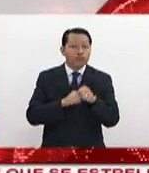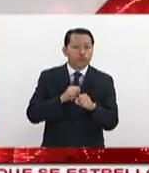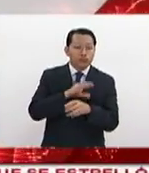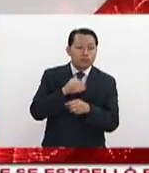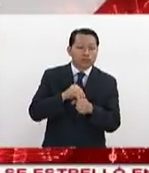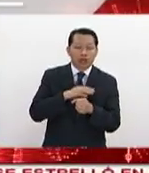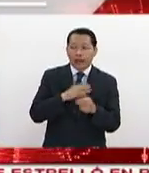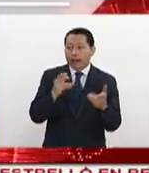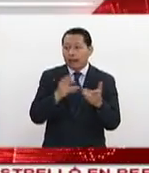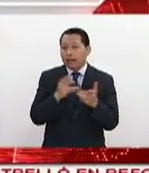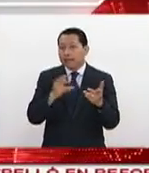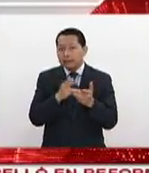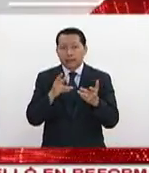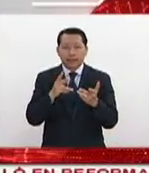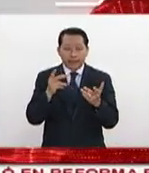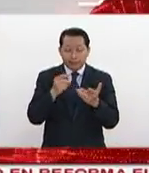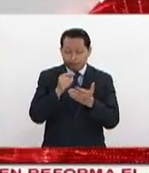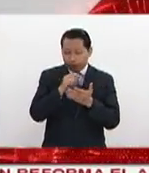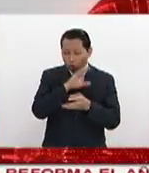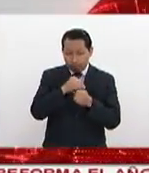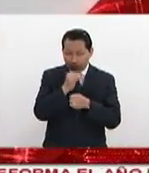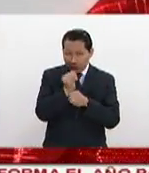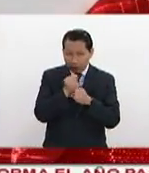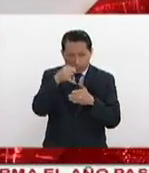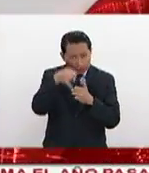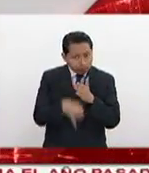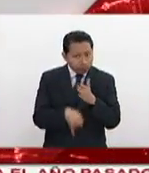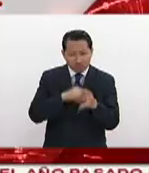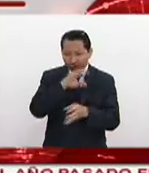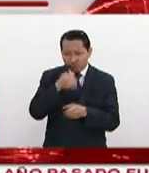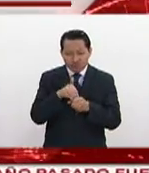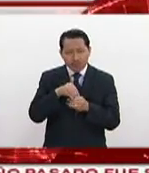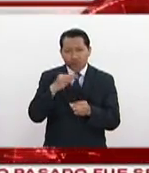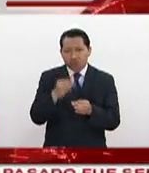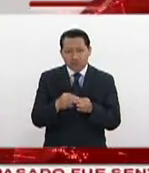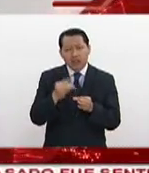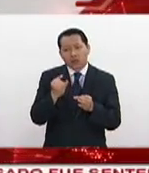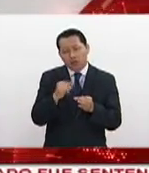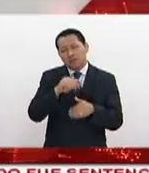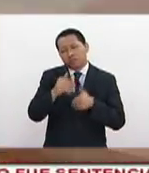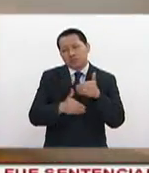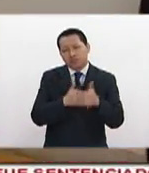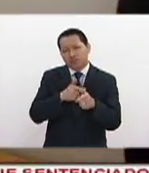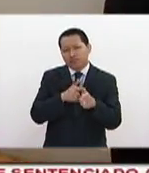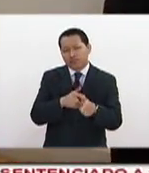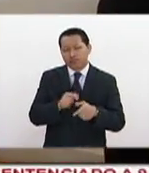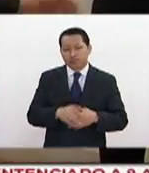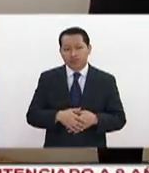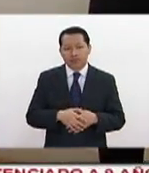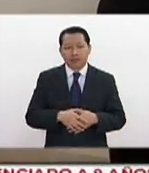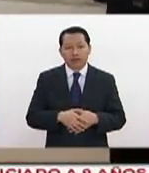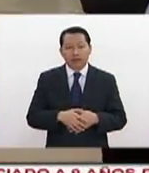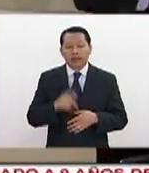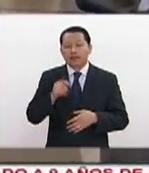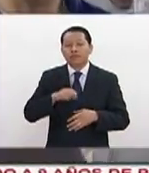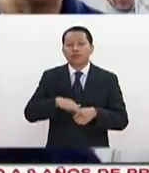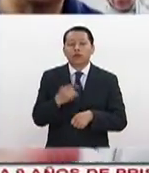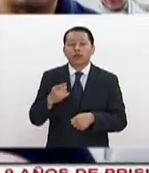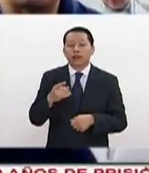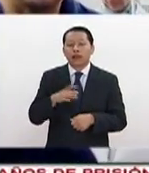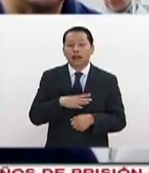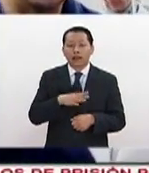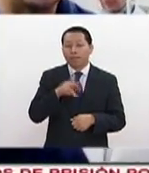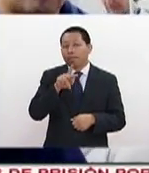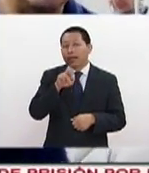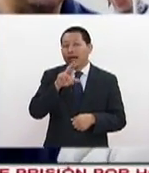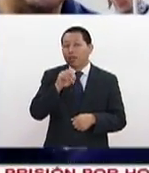hace las diligencias que sean necesarias para llegarse de todos los datos y finalmente se procesa. Esto lo dijo luego de